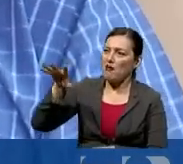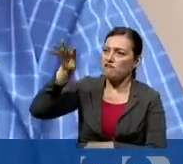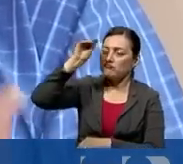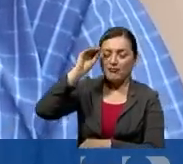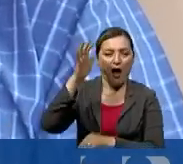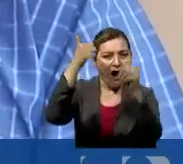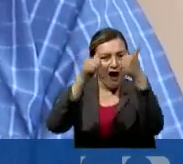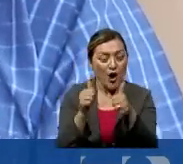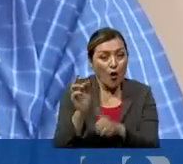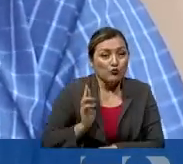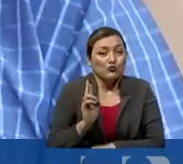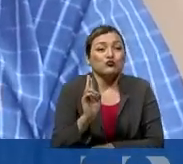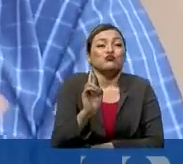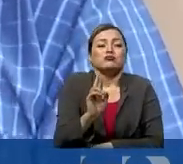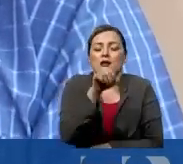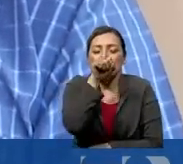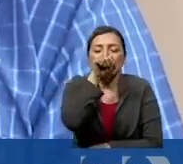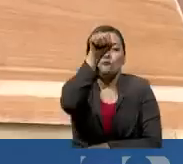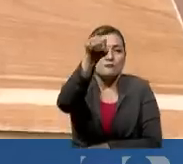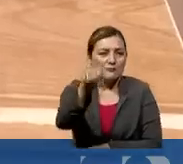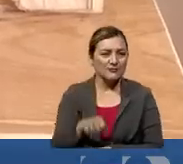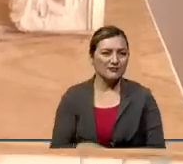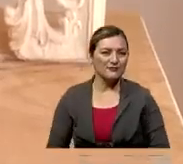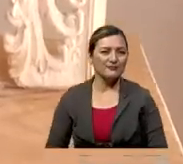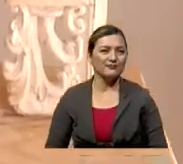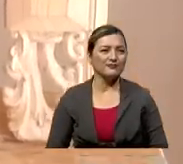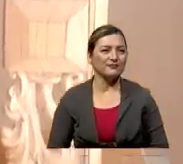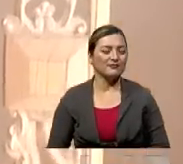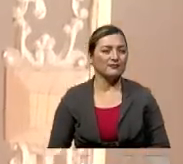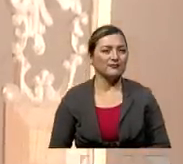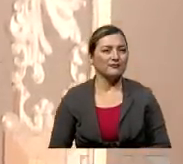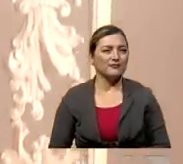religioso, y eso fue lo que me fue apasionando poco a poco.